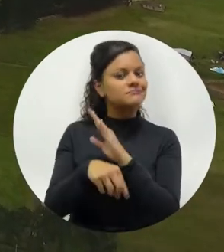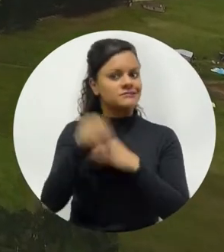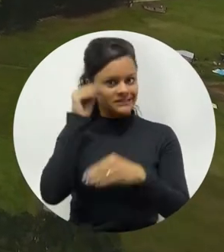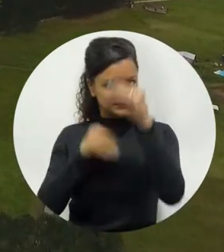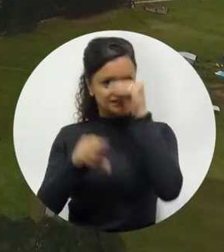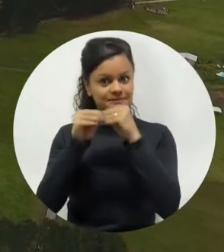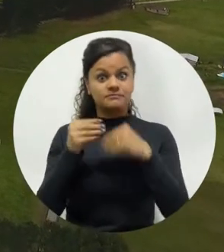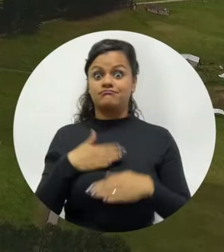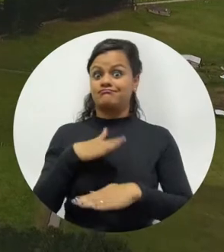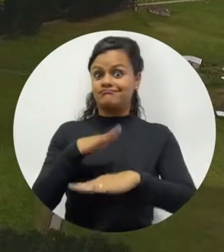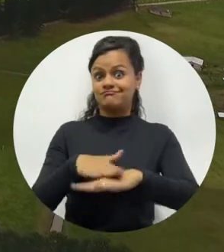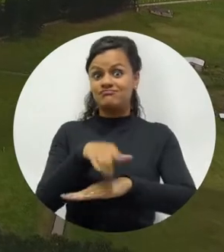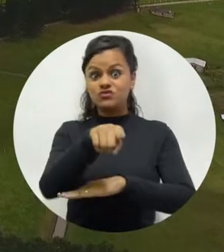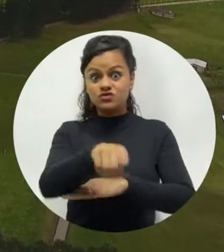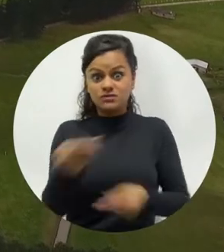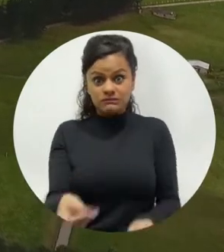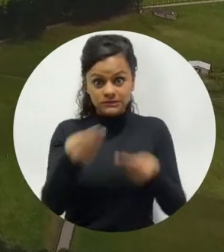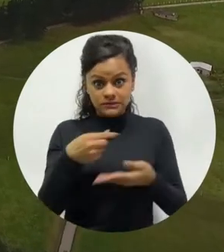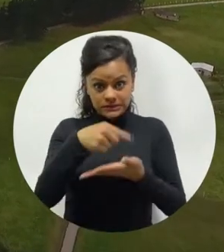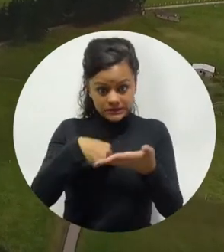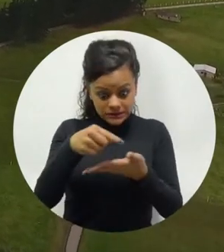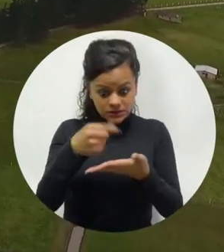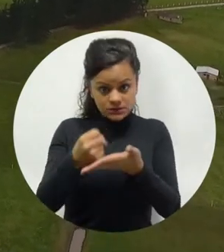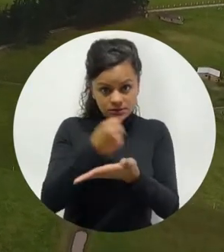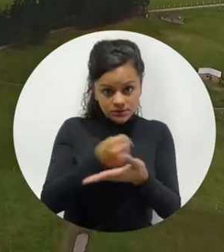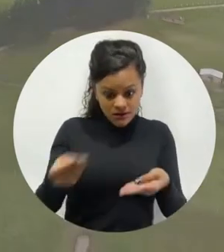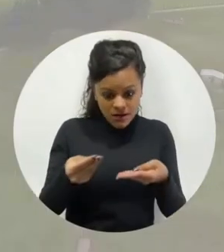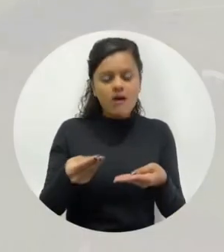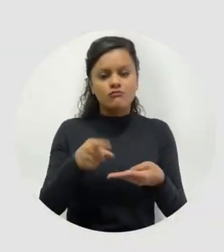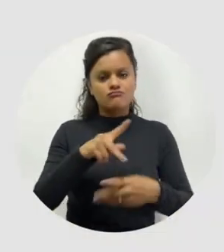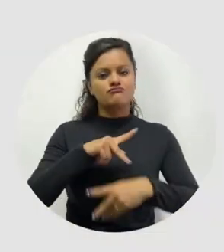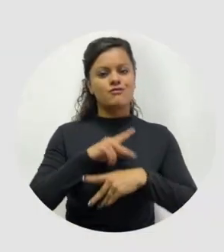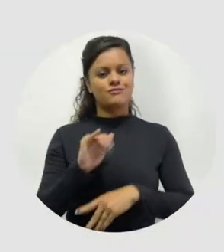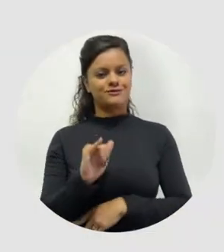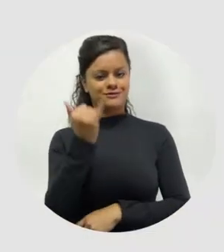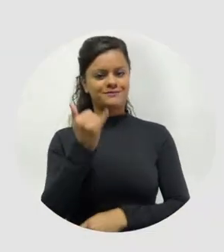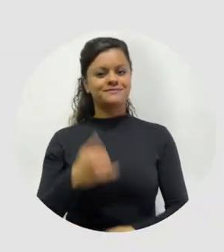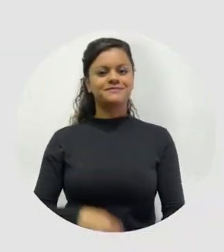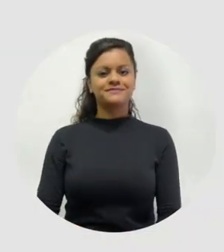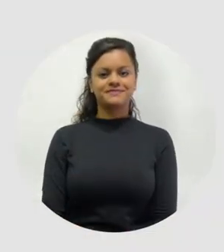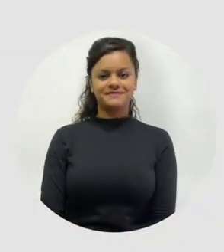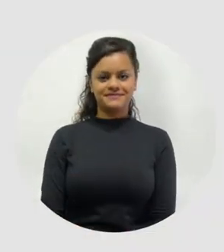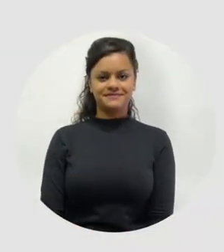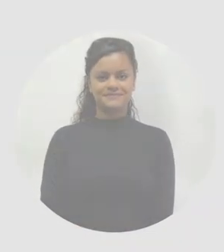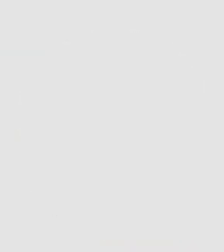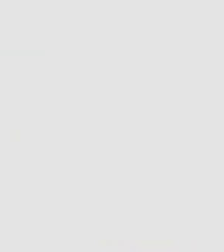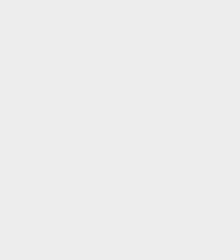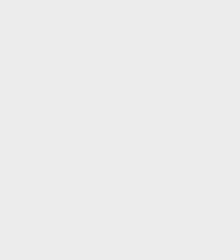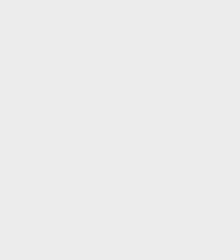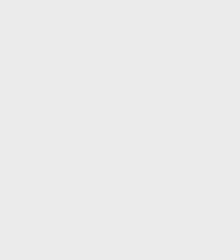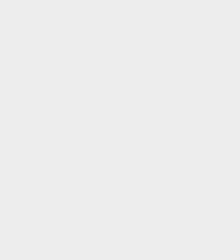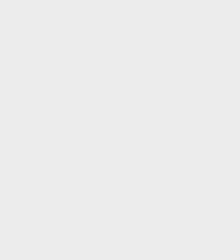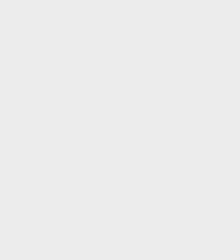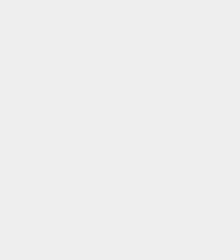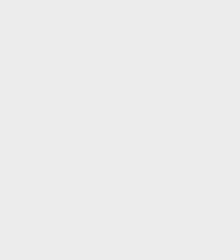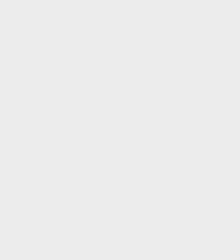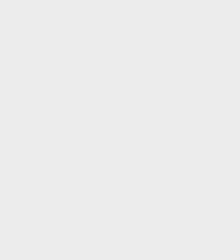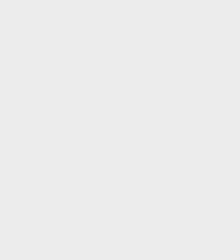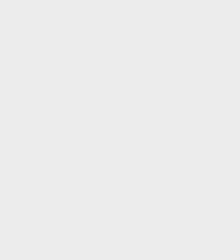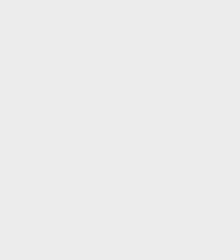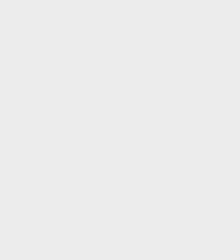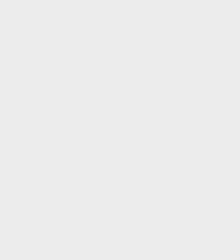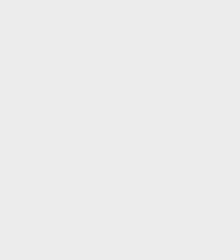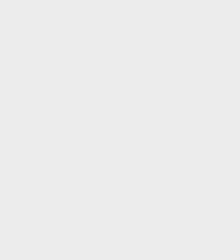www.supernotariado.gov.co. Recuerde, solo el registro lo hace propietario. Superintendencia de Notariado y Registro.